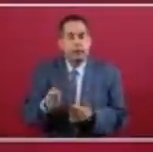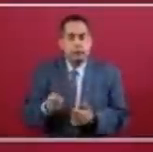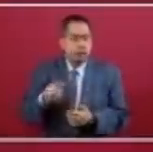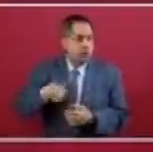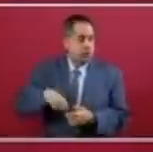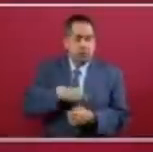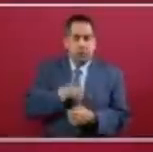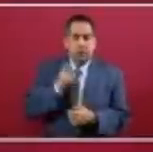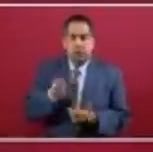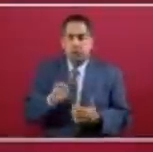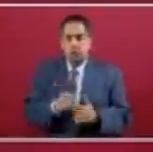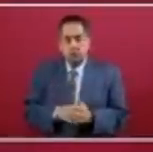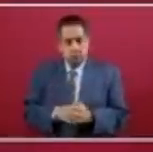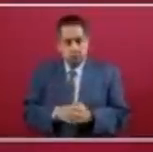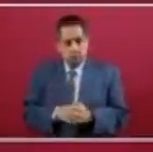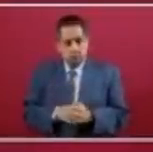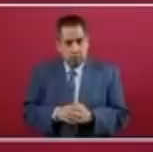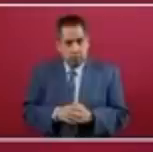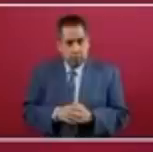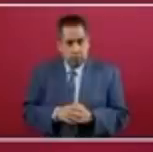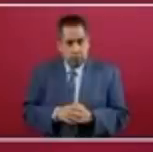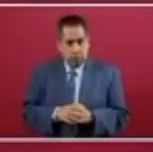estamos ya